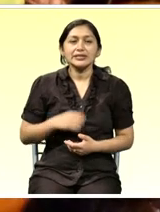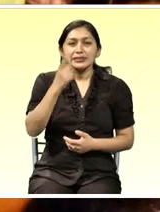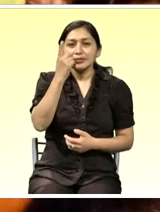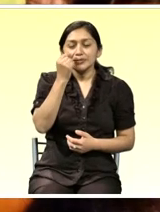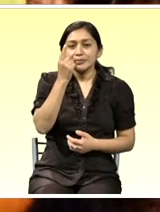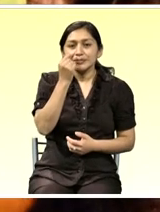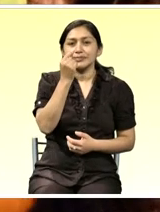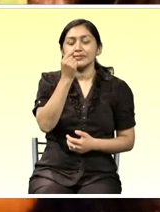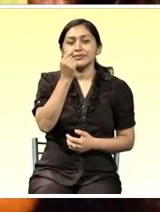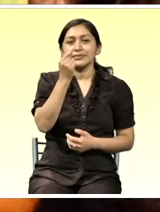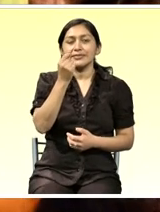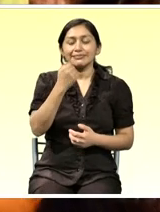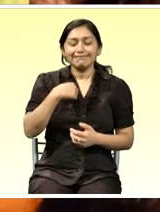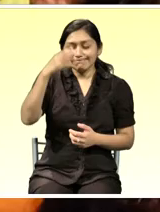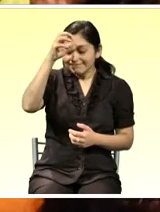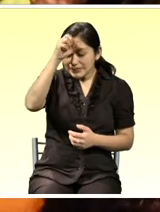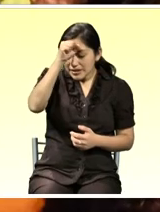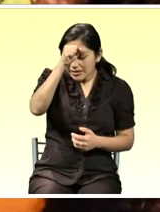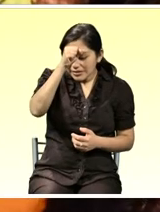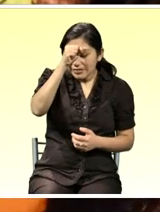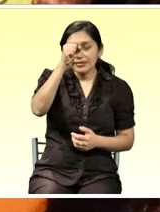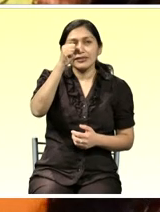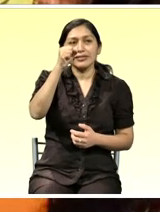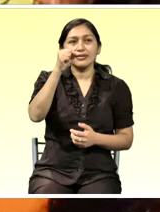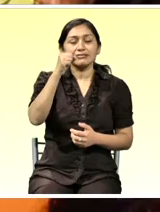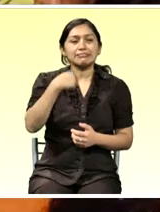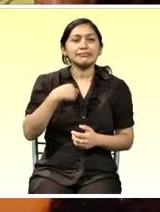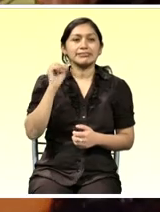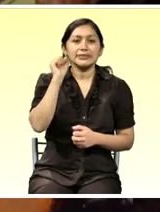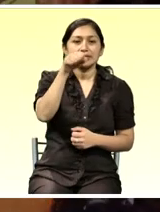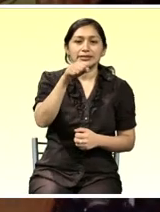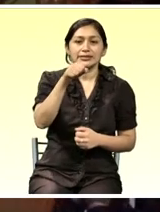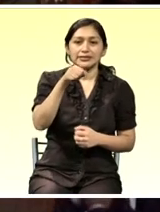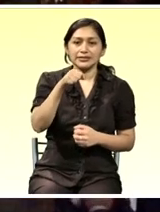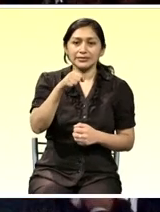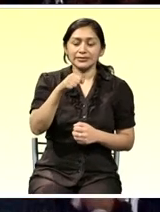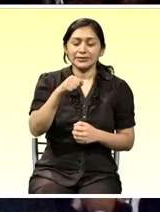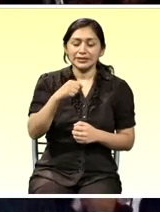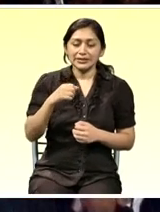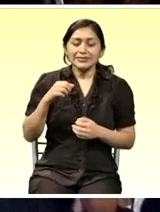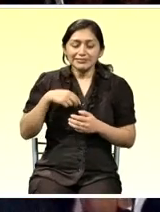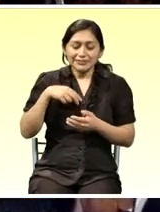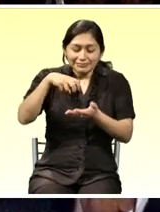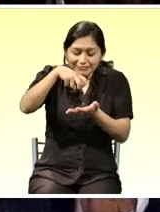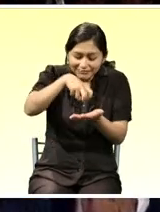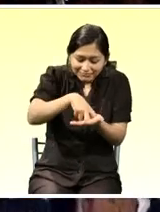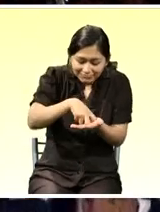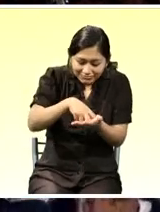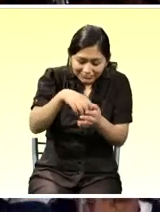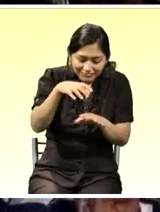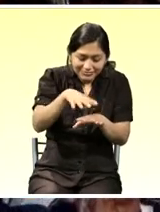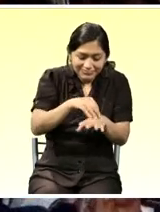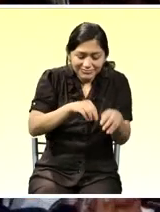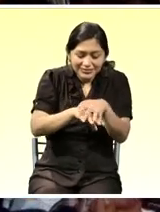Padre mío, me arrepiento de haberte ofendido. Me arrojo a tus pies, abrazo